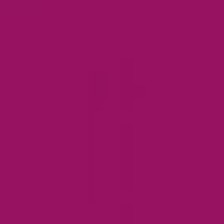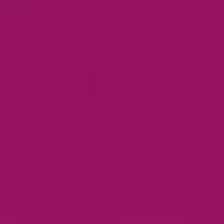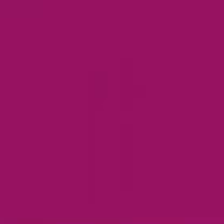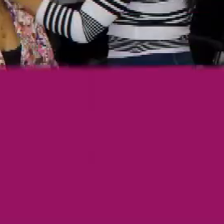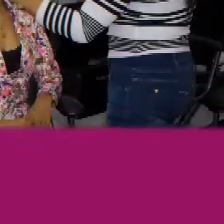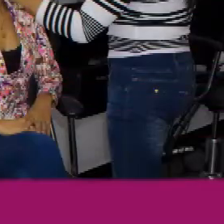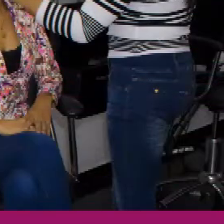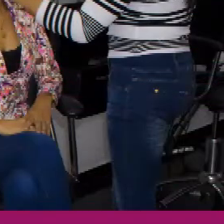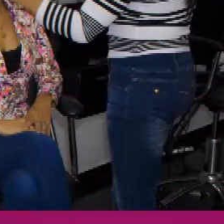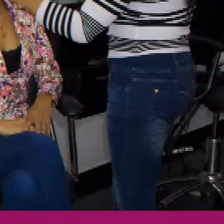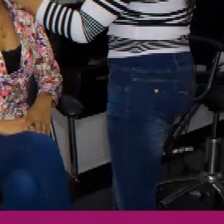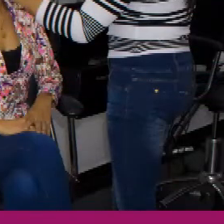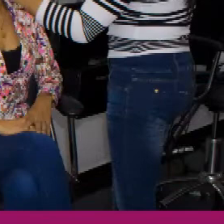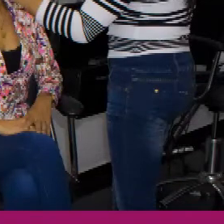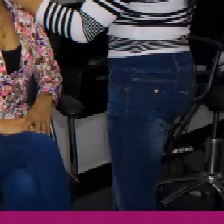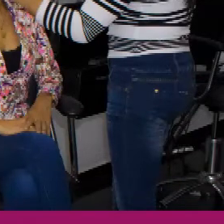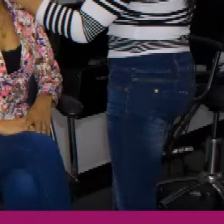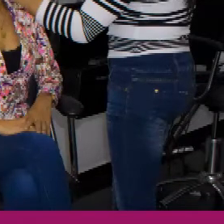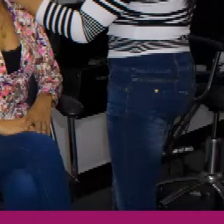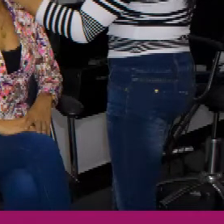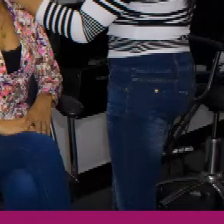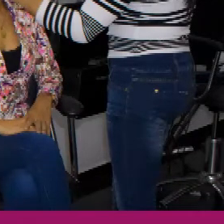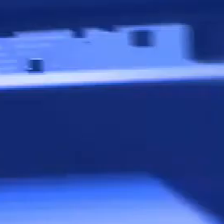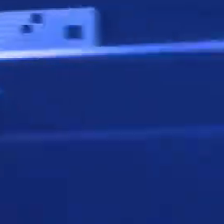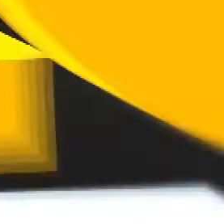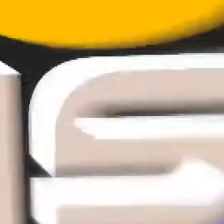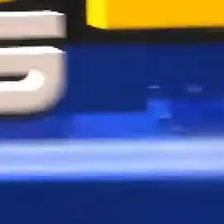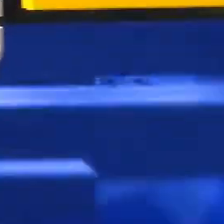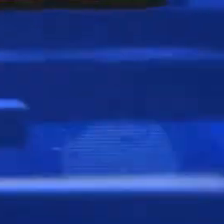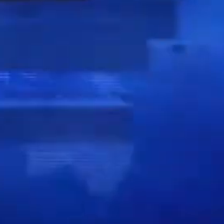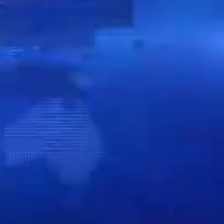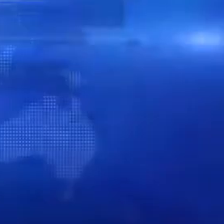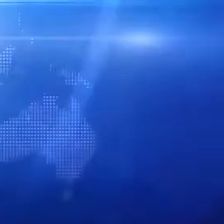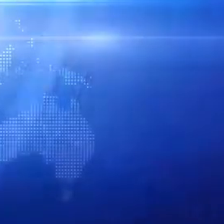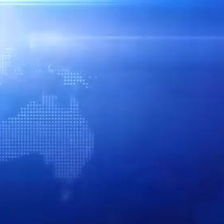imagen, belleza y estilo en un solo lugar.